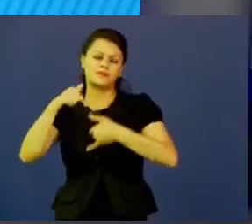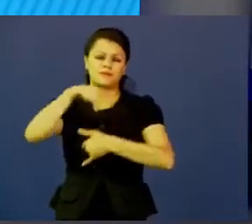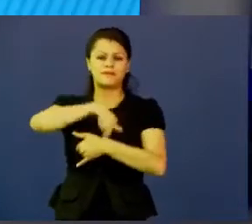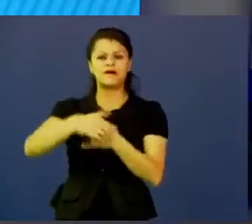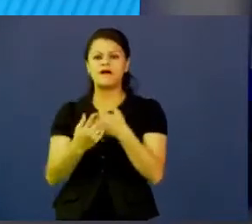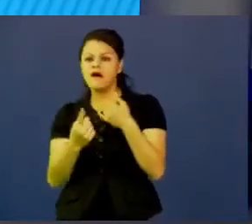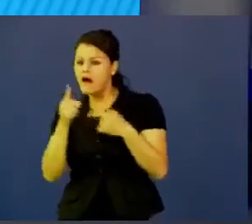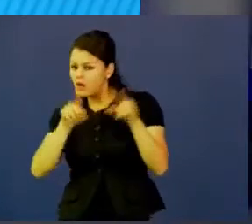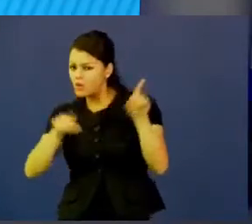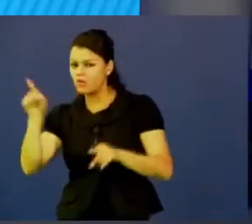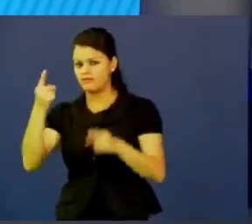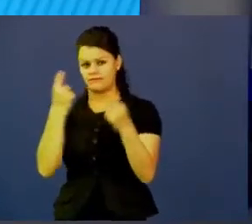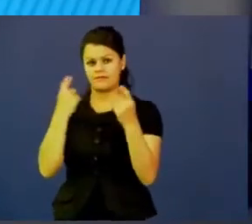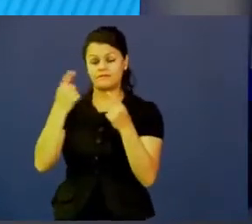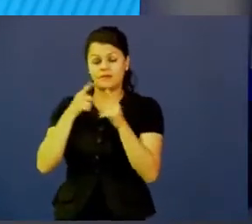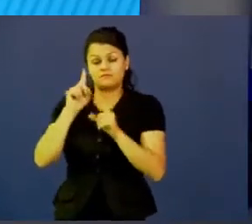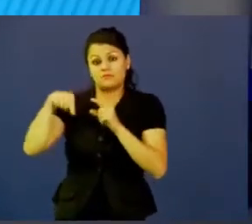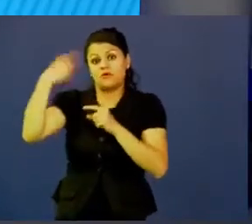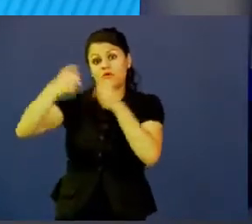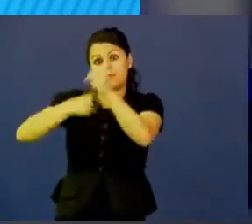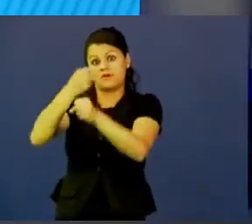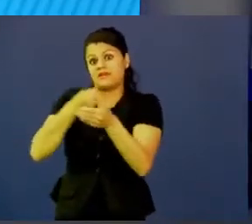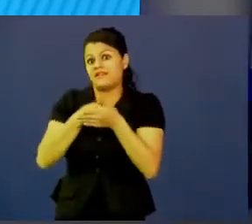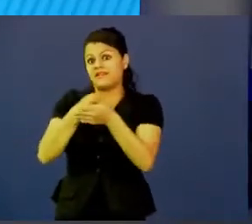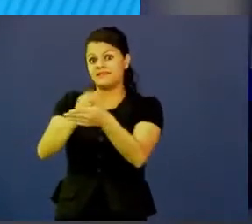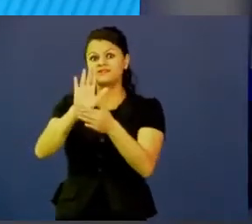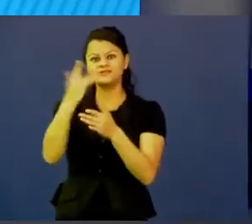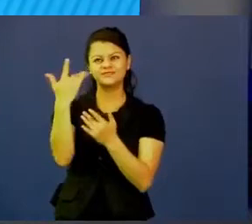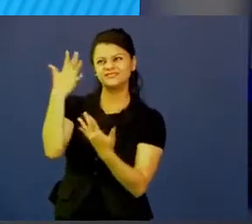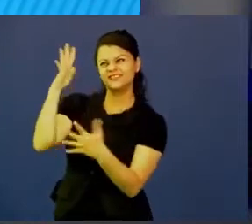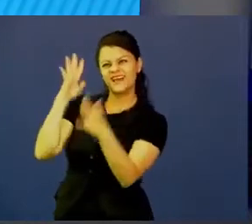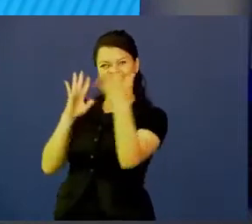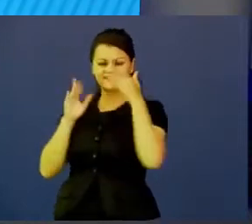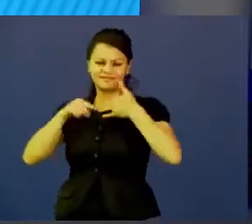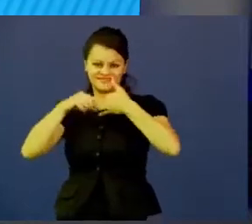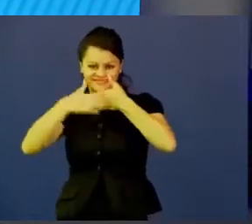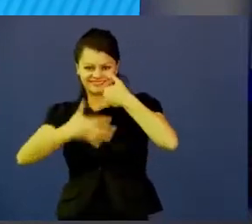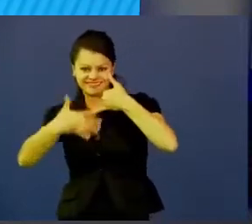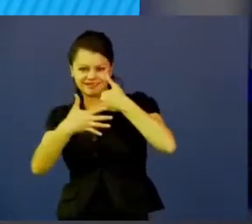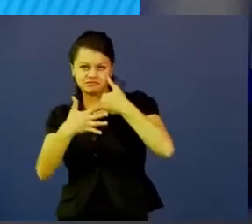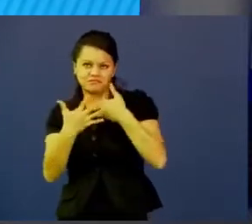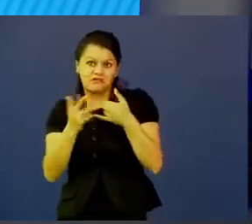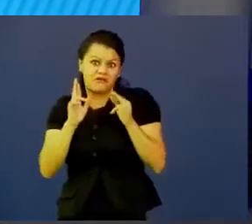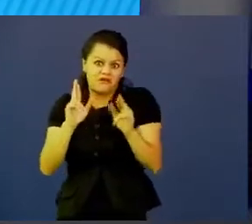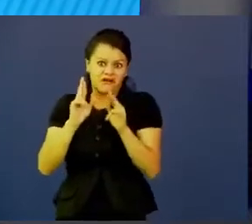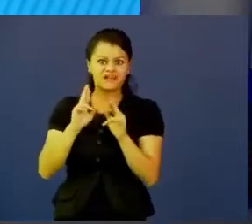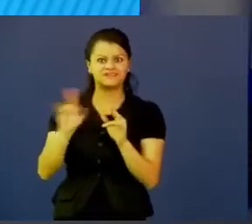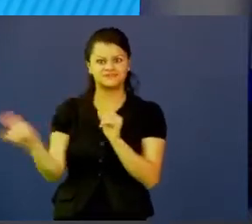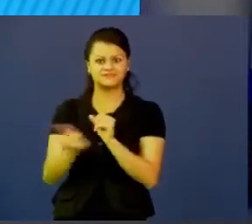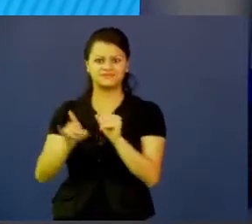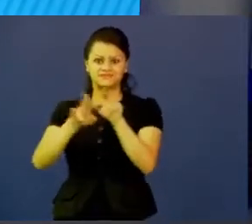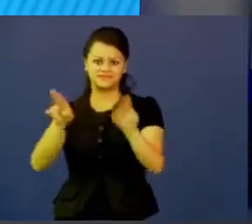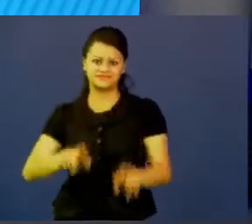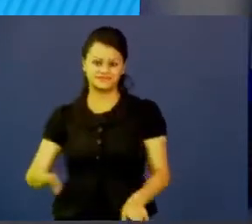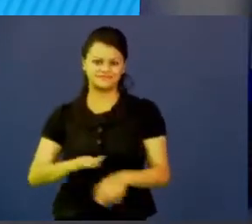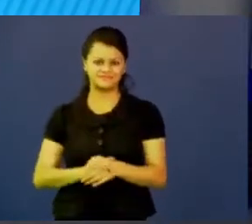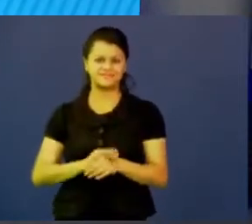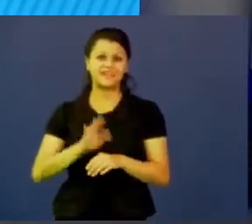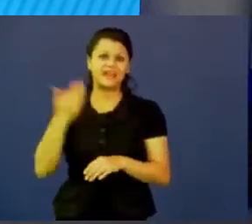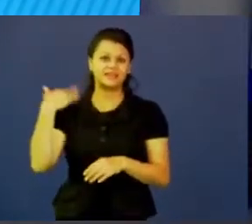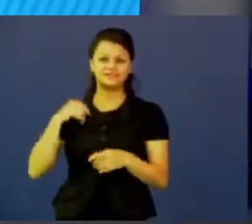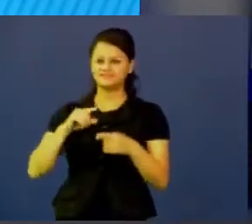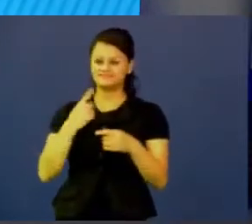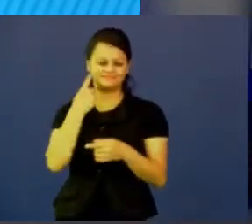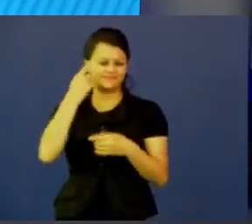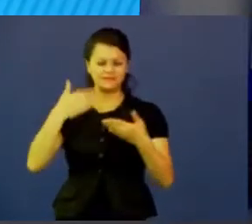ya tendremos conectada a la selva colombiana, a esa población de colombianos. Pero esa primera brecha, que se llamó la brecha del acceso, nos obsesionó